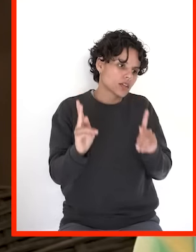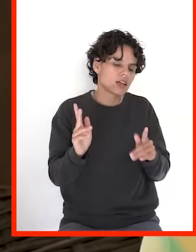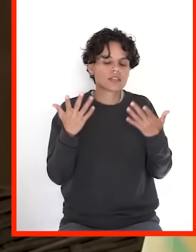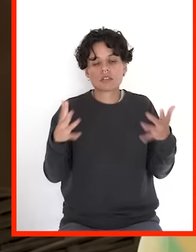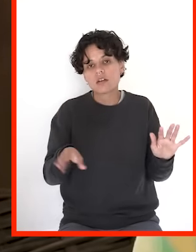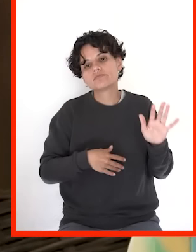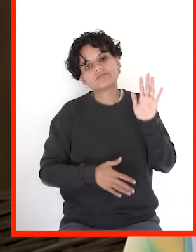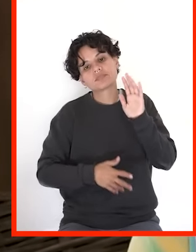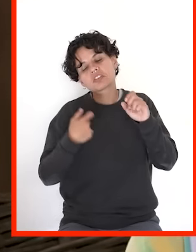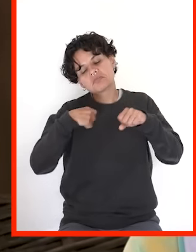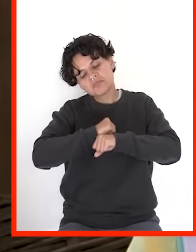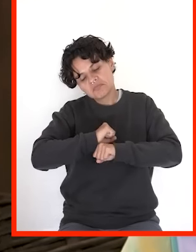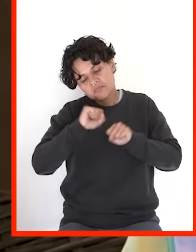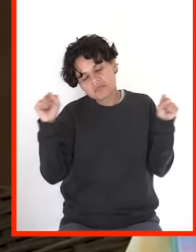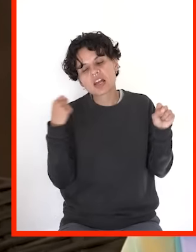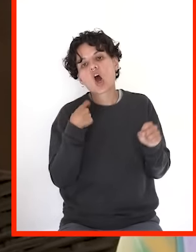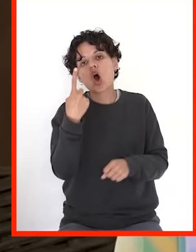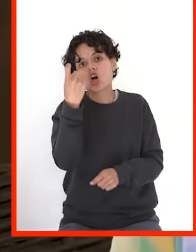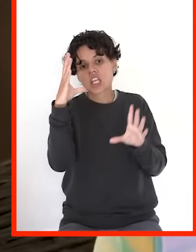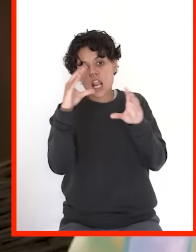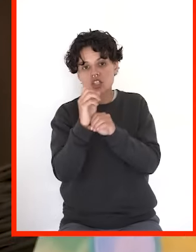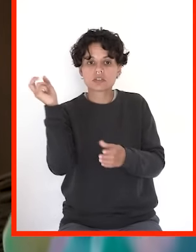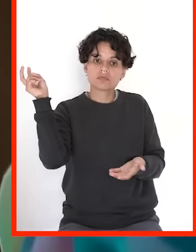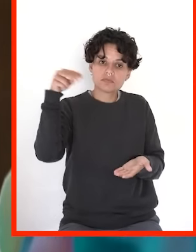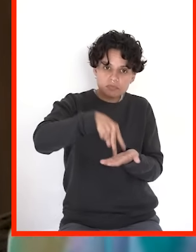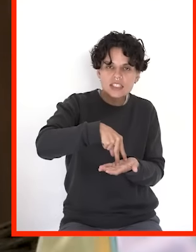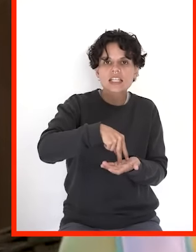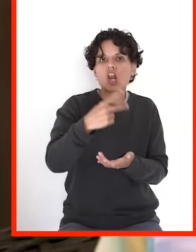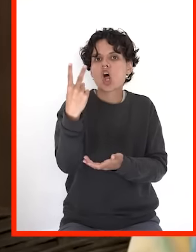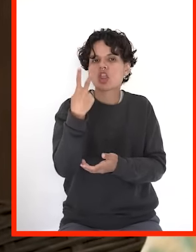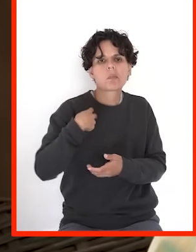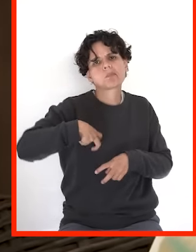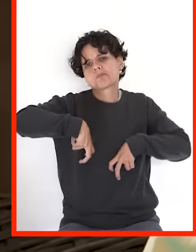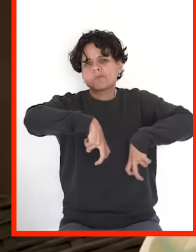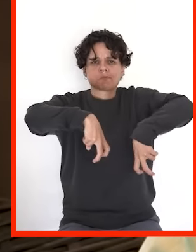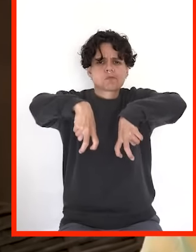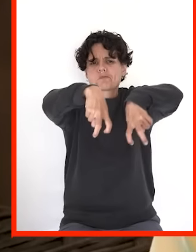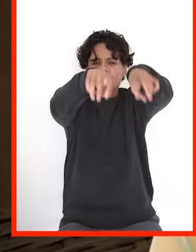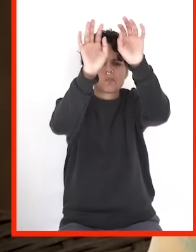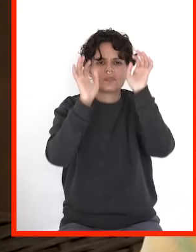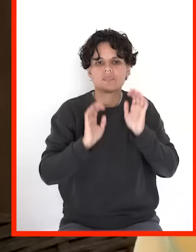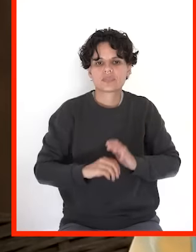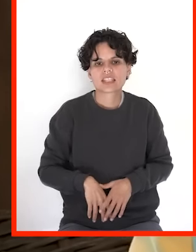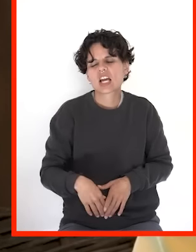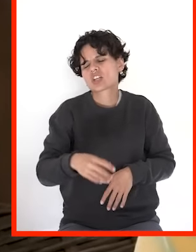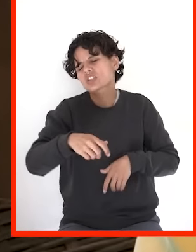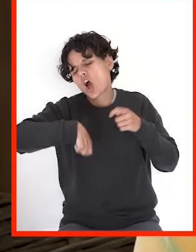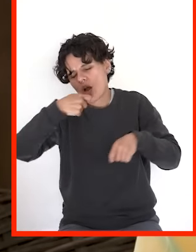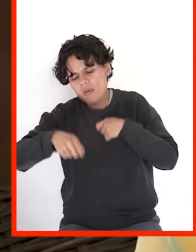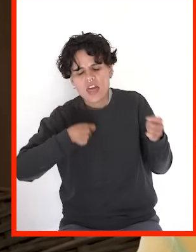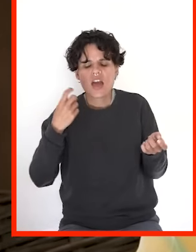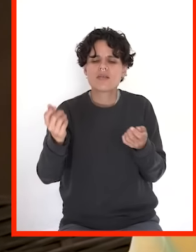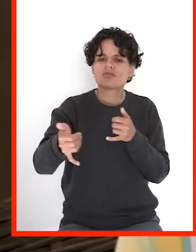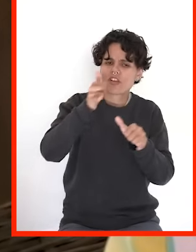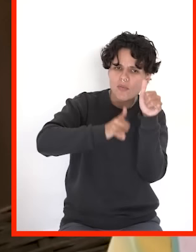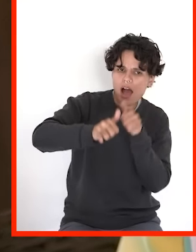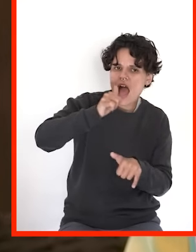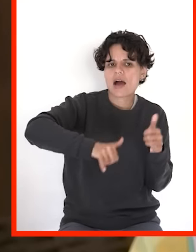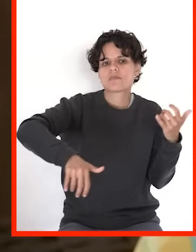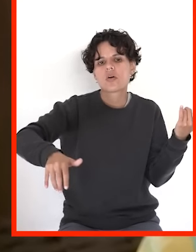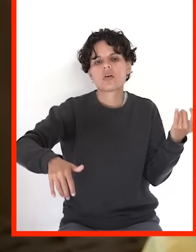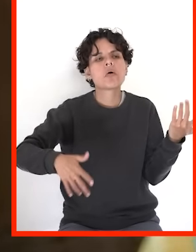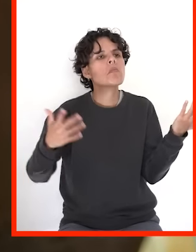partía, llegaba a las 11 y ahí llegaba a buscarme. Y los dos salíamos a cualquier lado. Sí. Comíamos algo, tomábamos algo. ¿Y